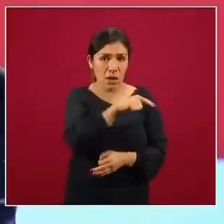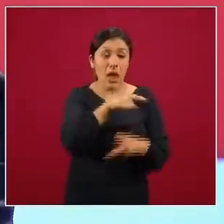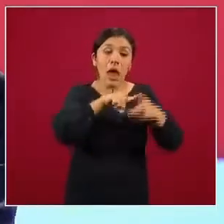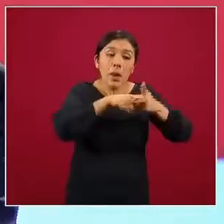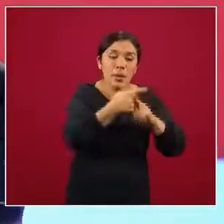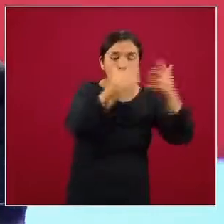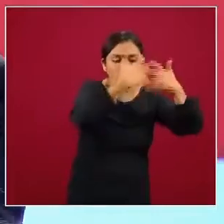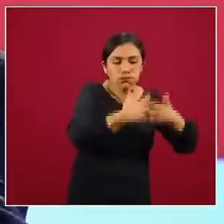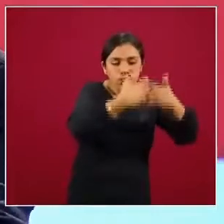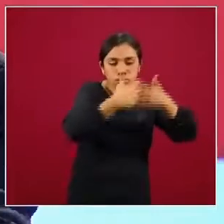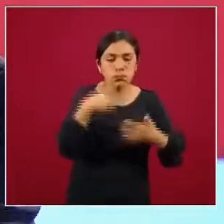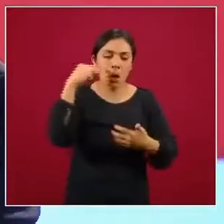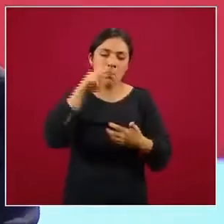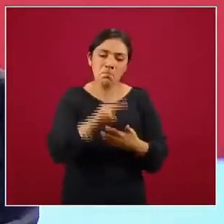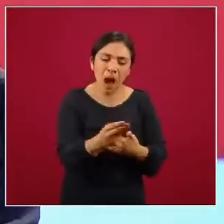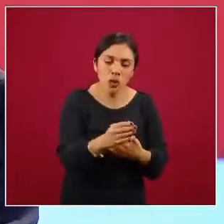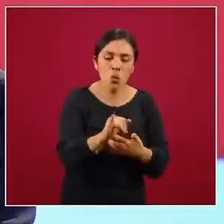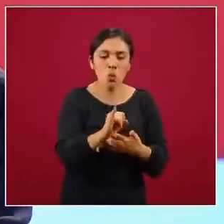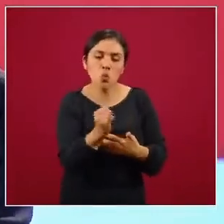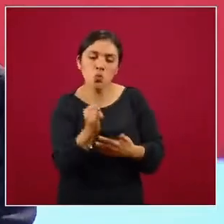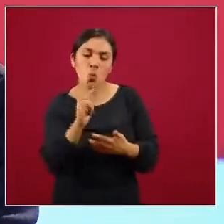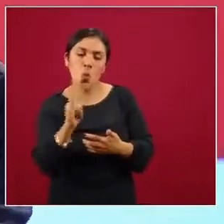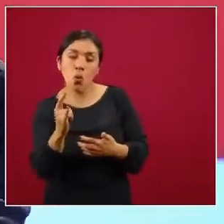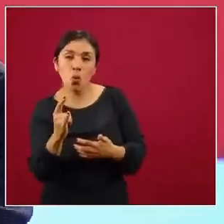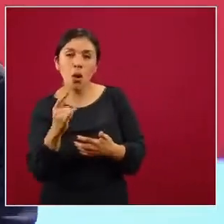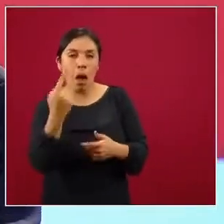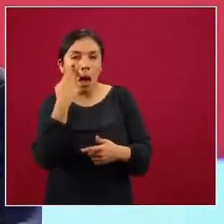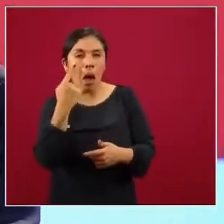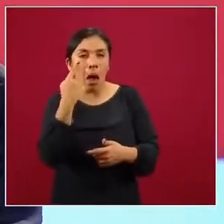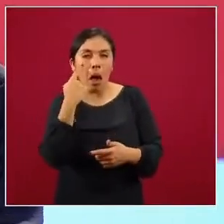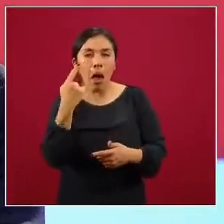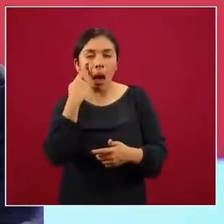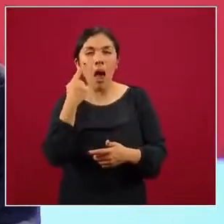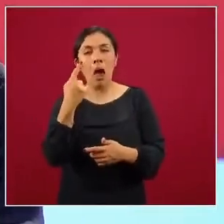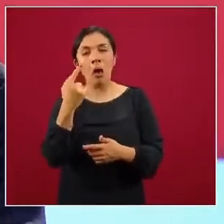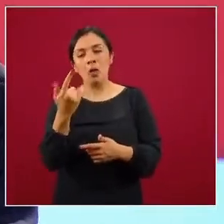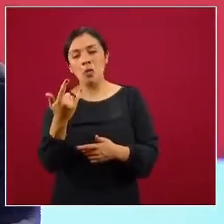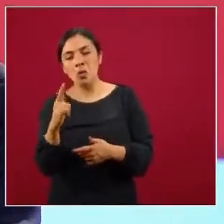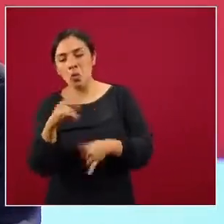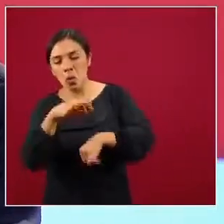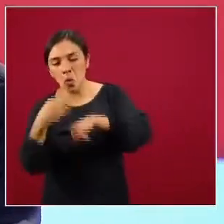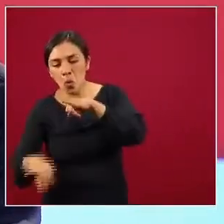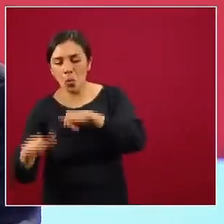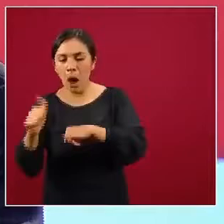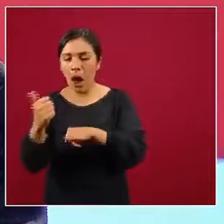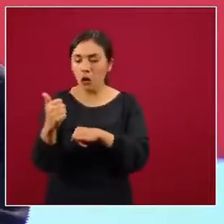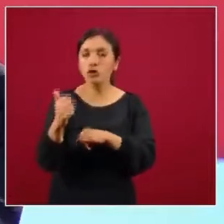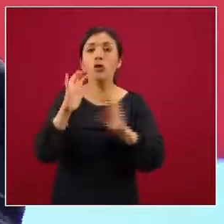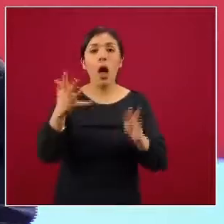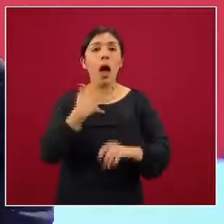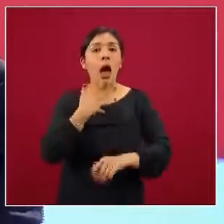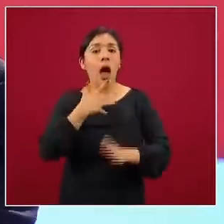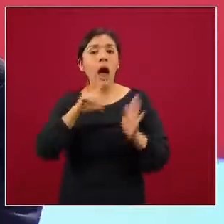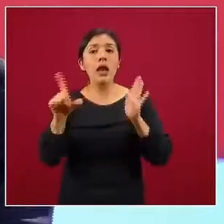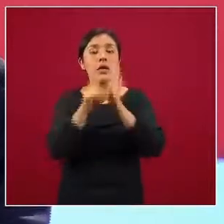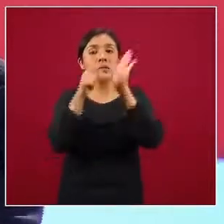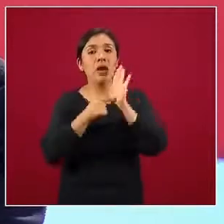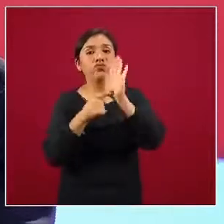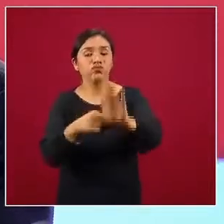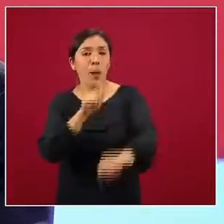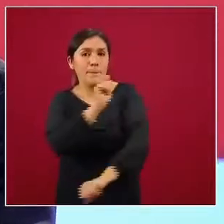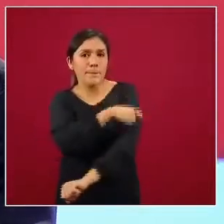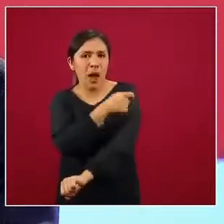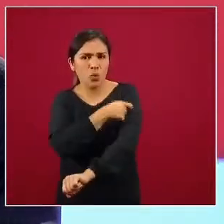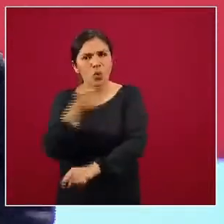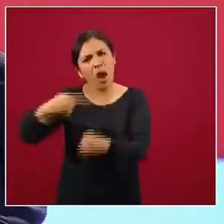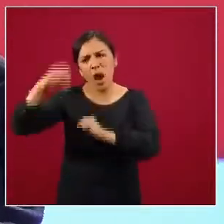mayo, junio, julio, generalmente al final de julio o principios de agosto, la vacuna está lista, pasa por los procesos